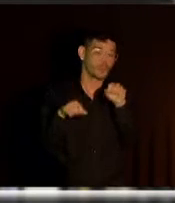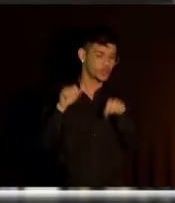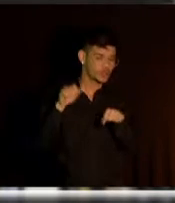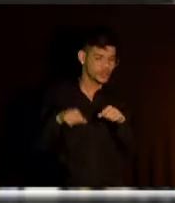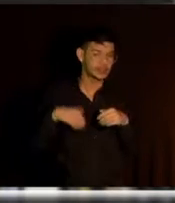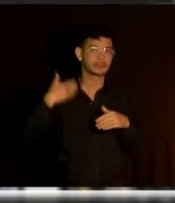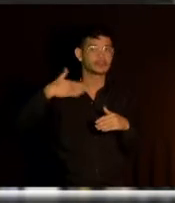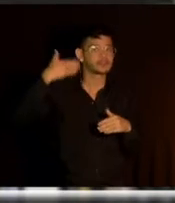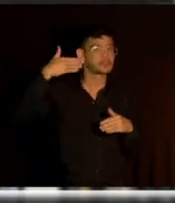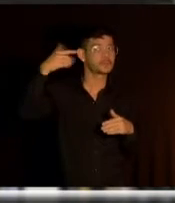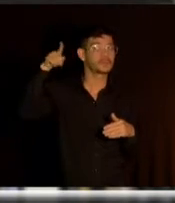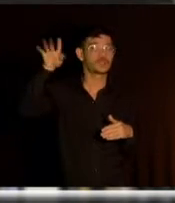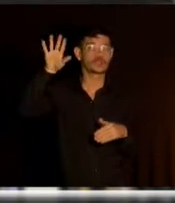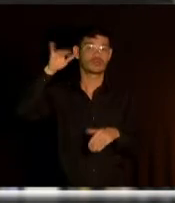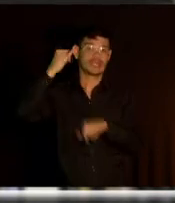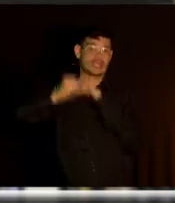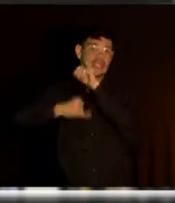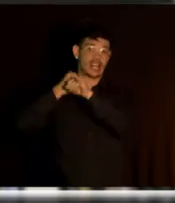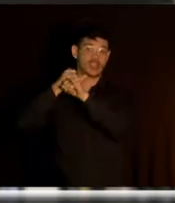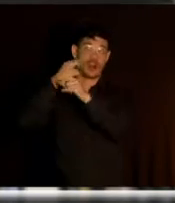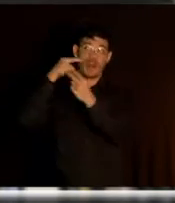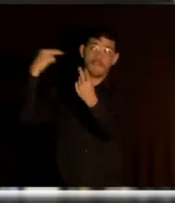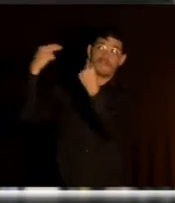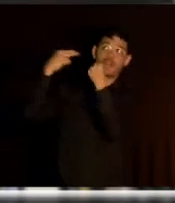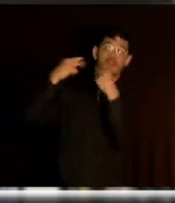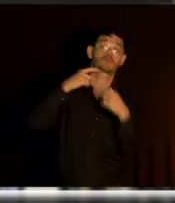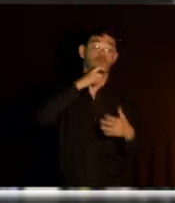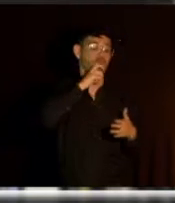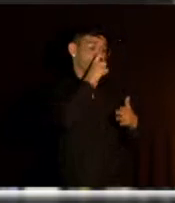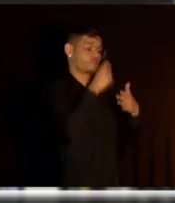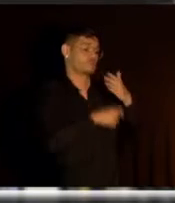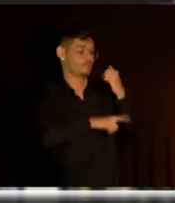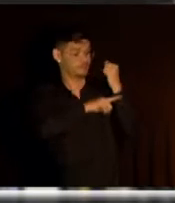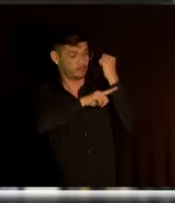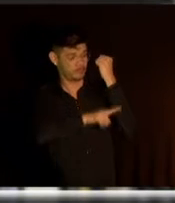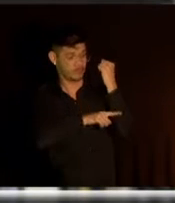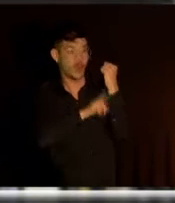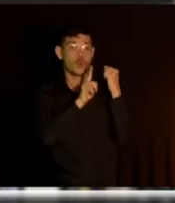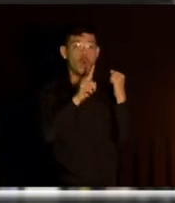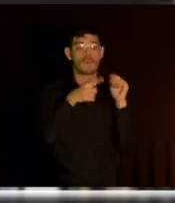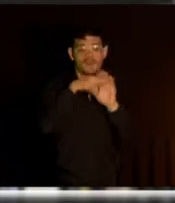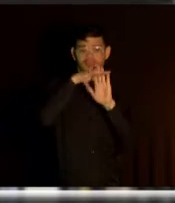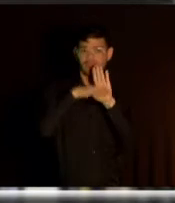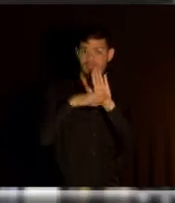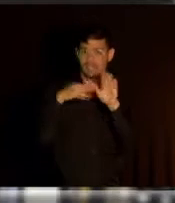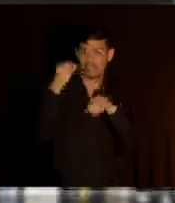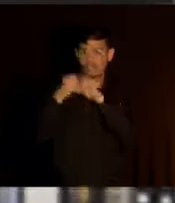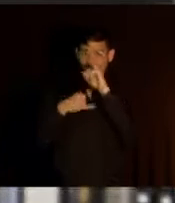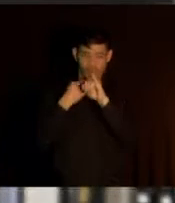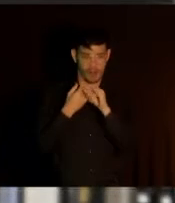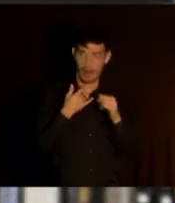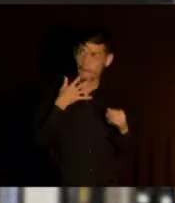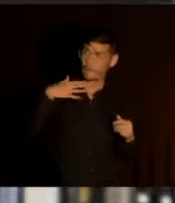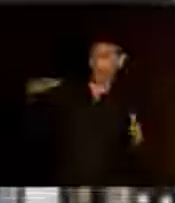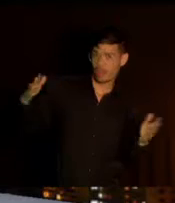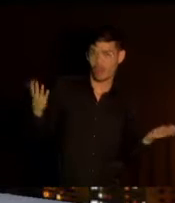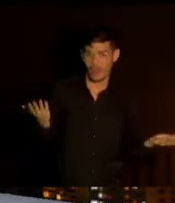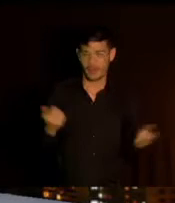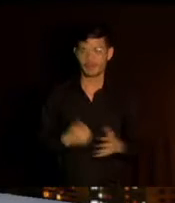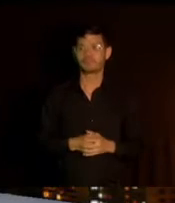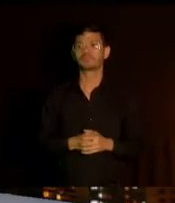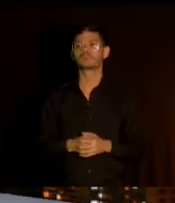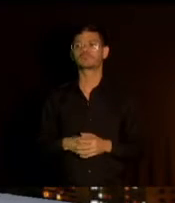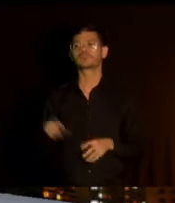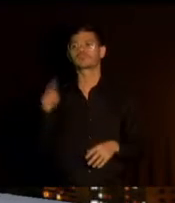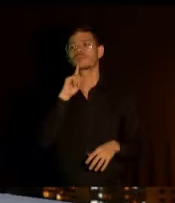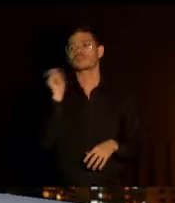de sanciones por no cumplimiento de la normativa internacional. ¿Cómo ha trabajado el Comité Paralímpico de las Américas